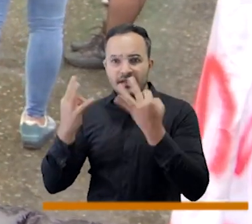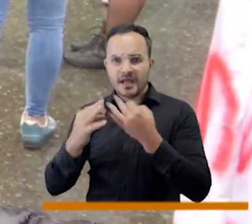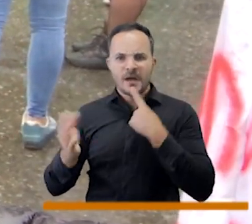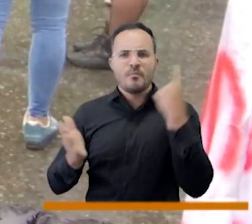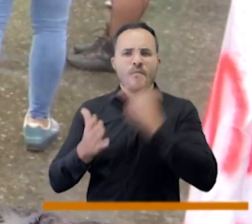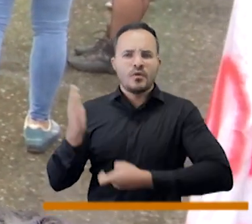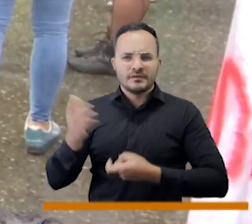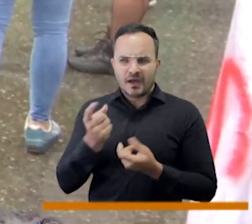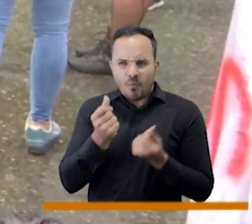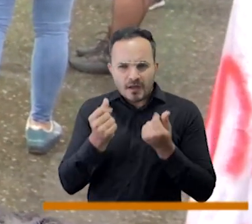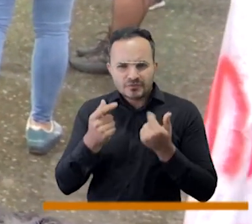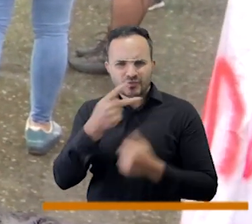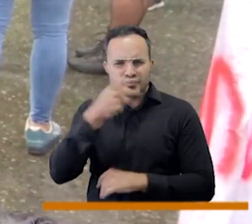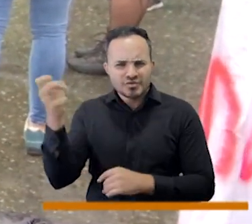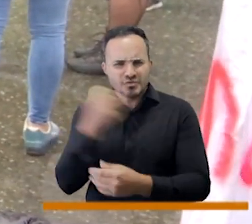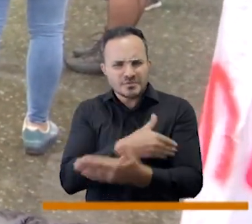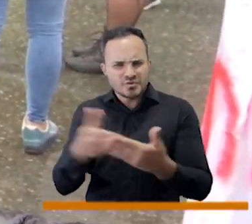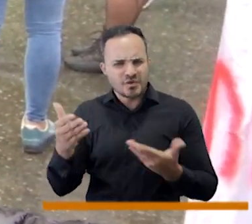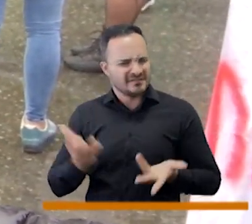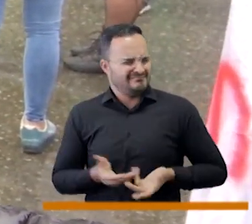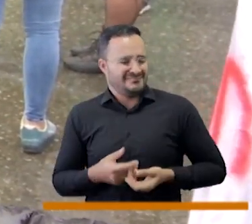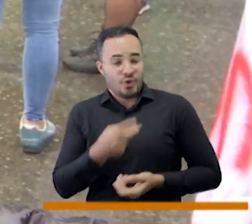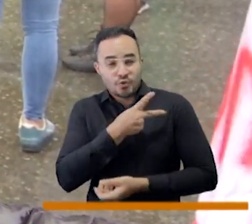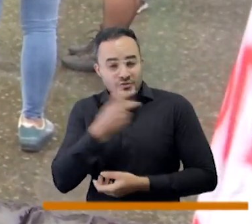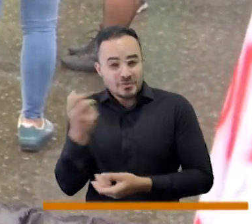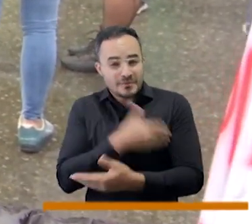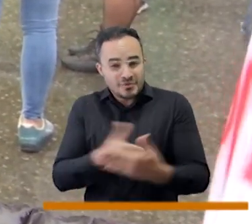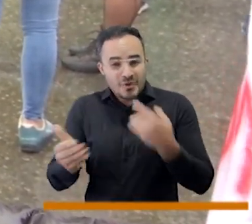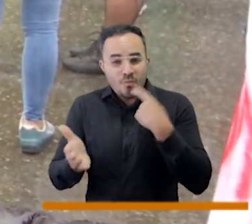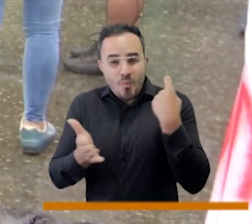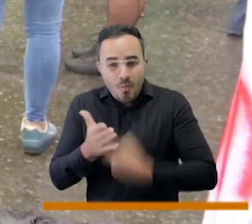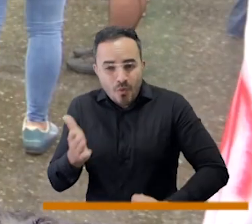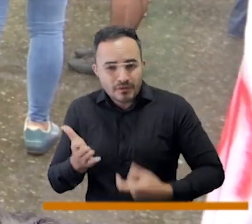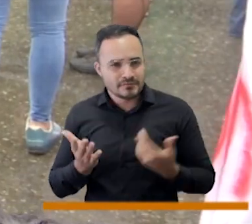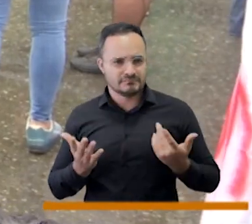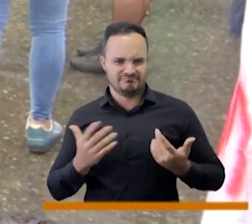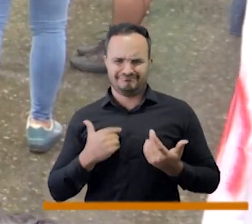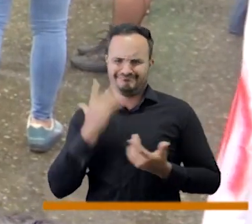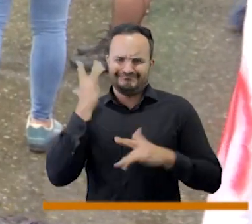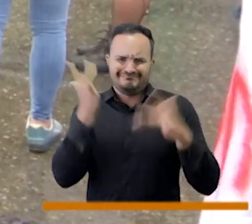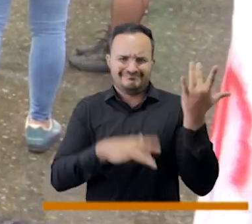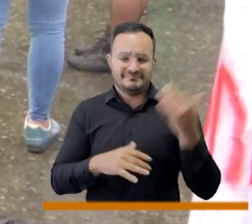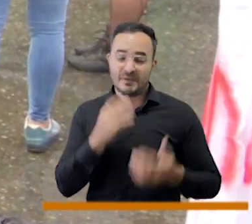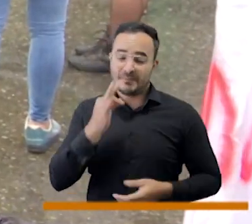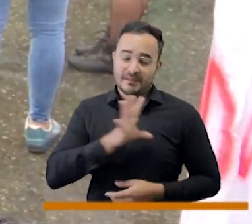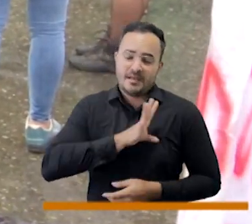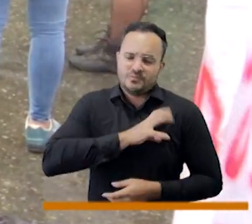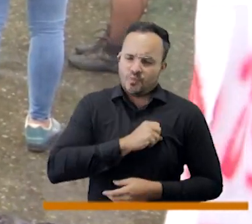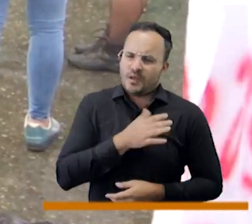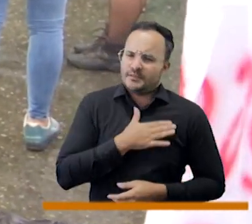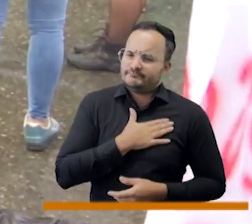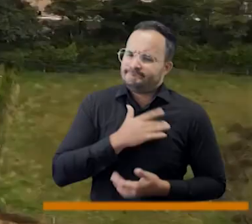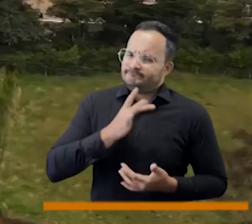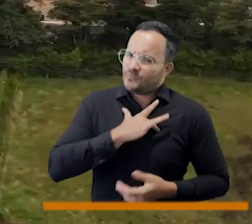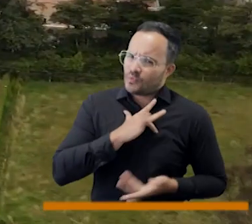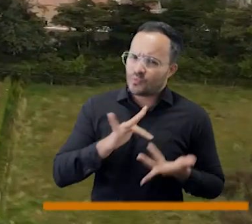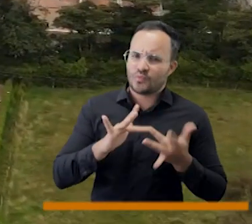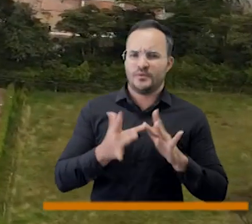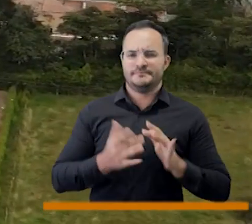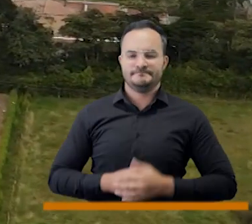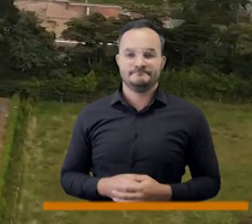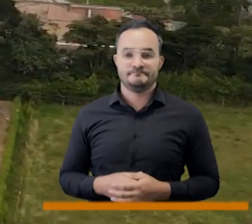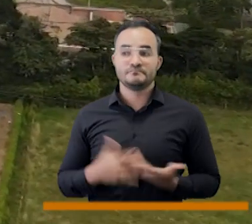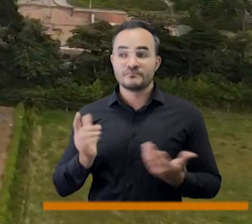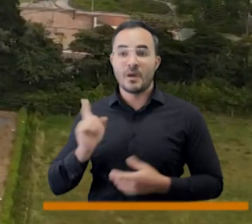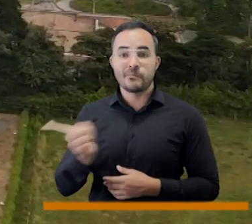de pesos, que eso la verdad no tiene presentación. Tenemos muchísimo, muchísimo dolor en el corazón. Las